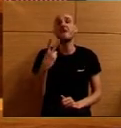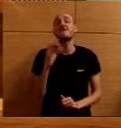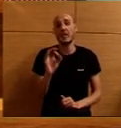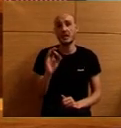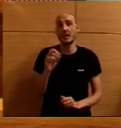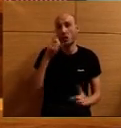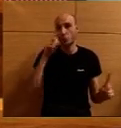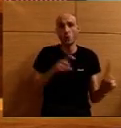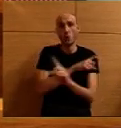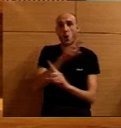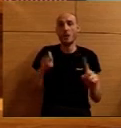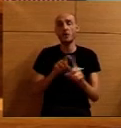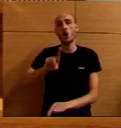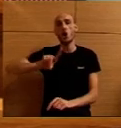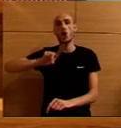último que tenemos, es